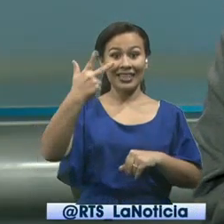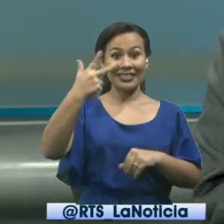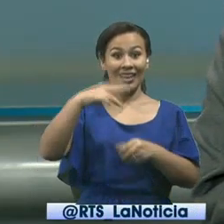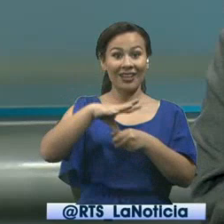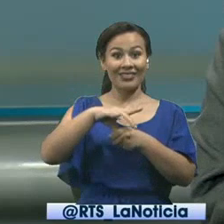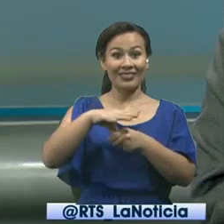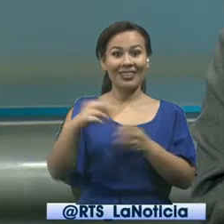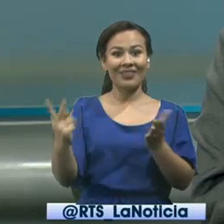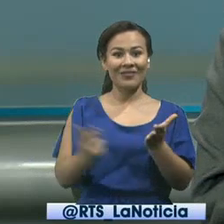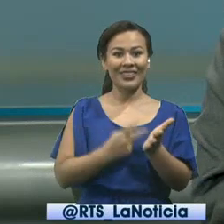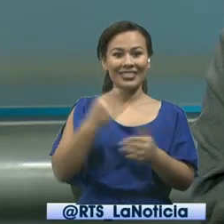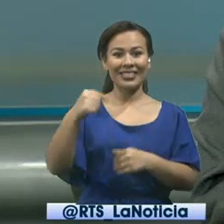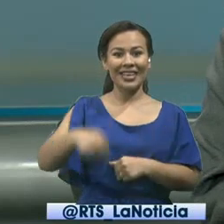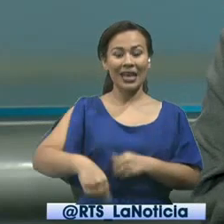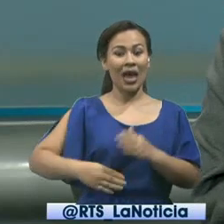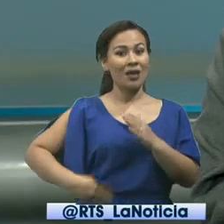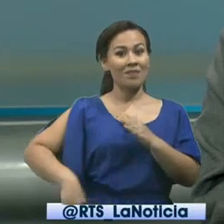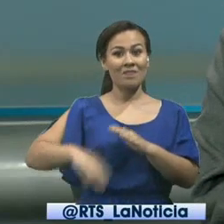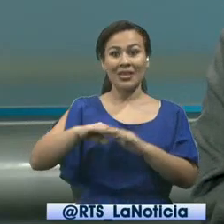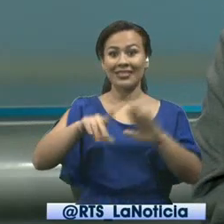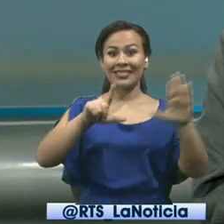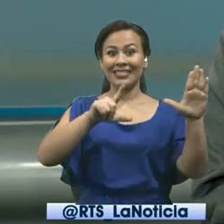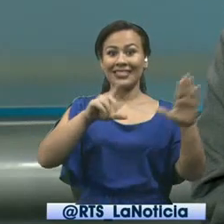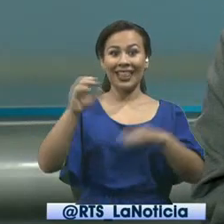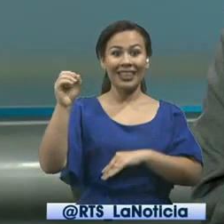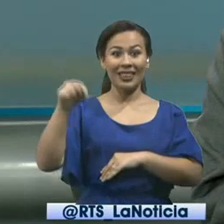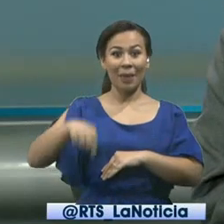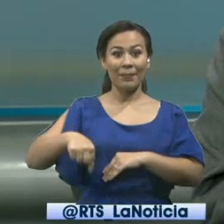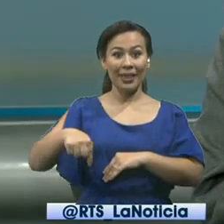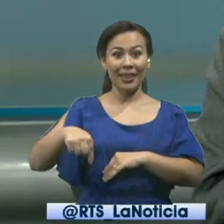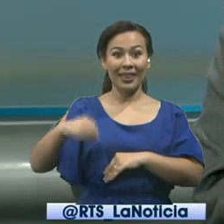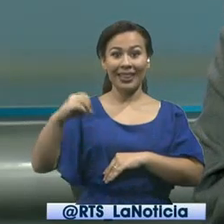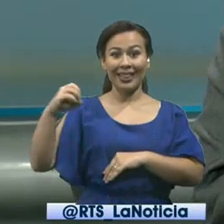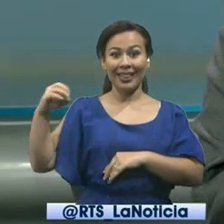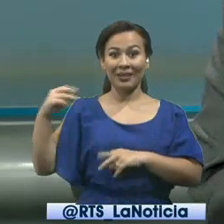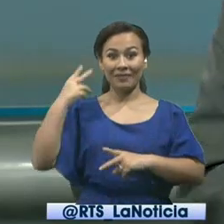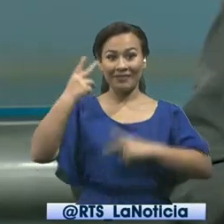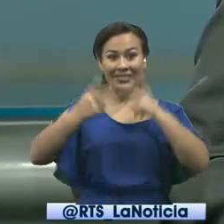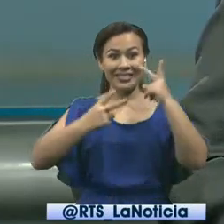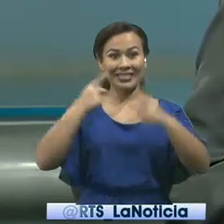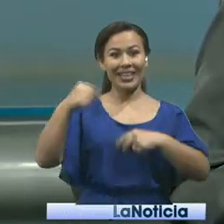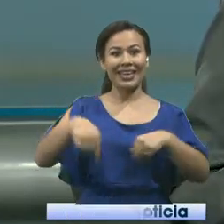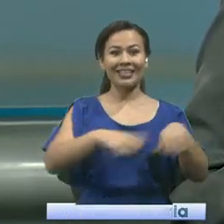sobrepasar las 70 mil visitas. El evento